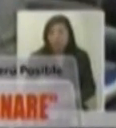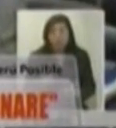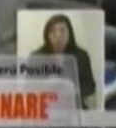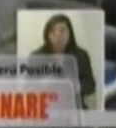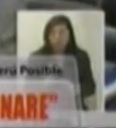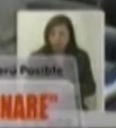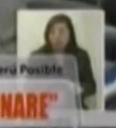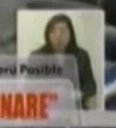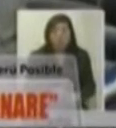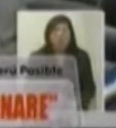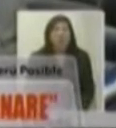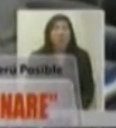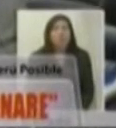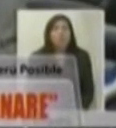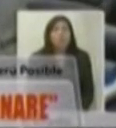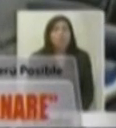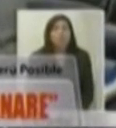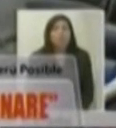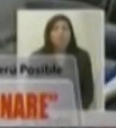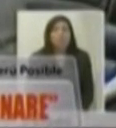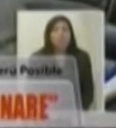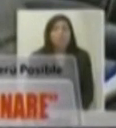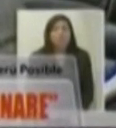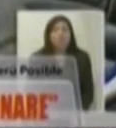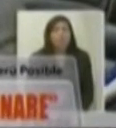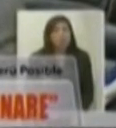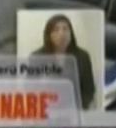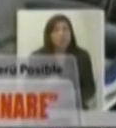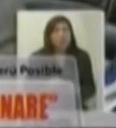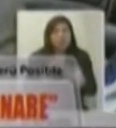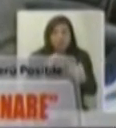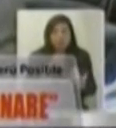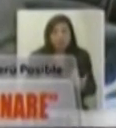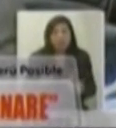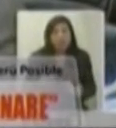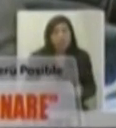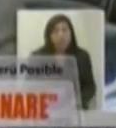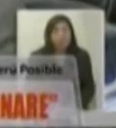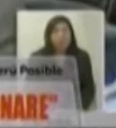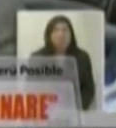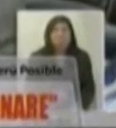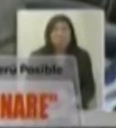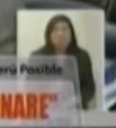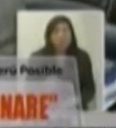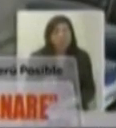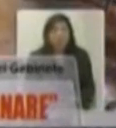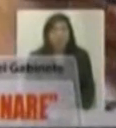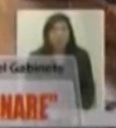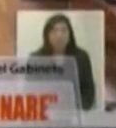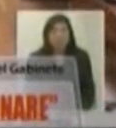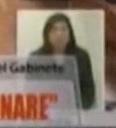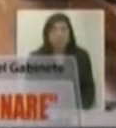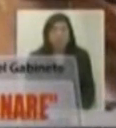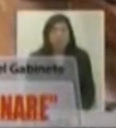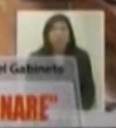a casi 9 años. Yo creo que los maestros necesitan resolver el aumento lo más inmediatamente posible.